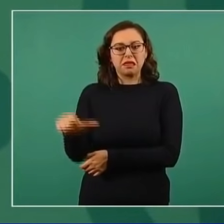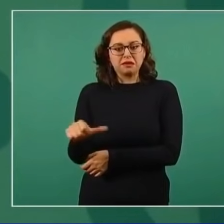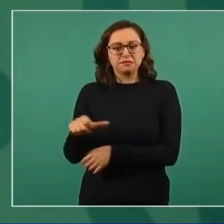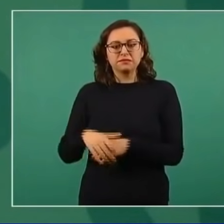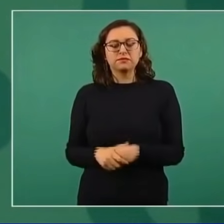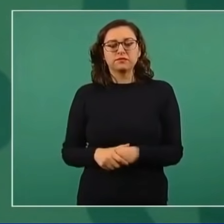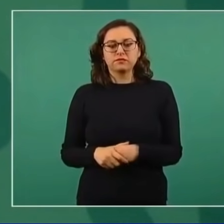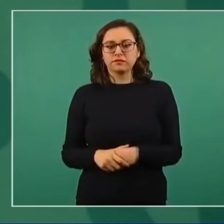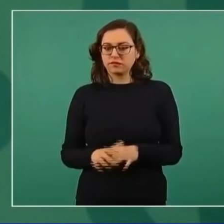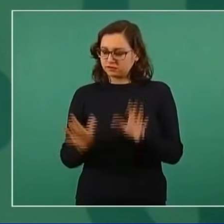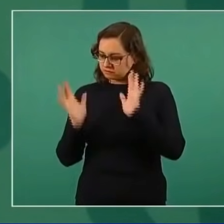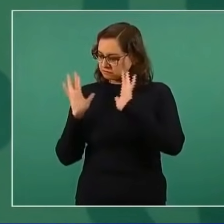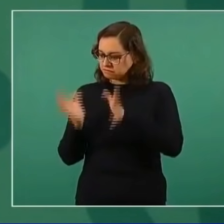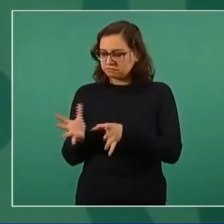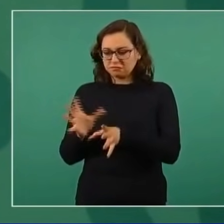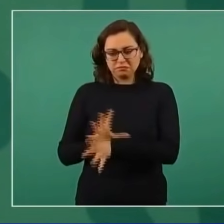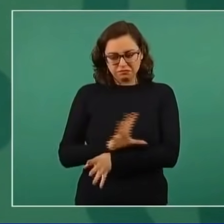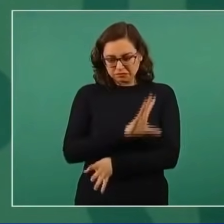Ya vámonos